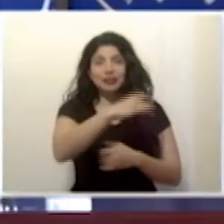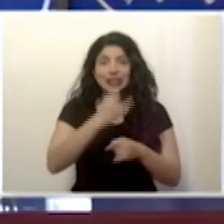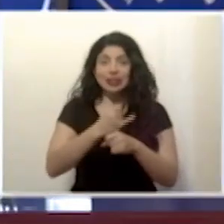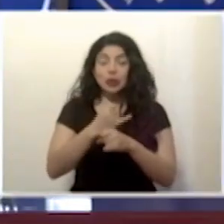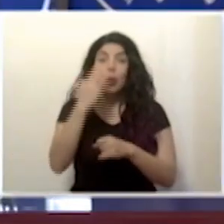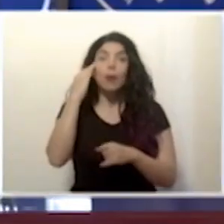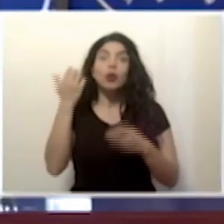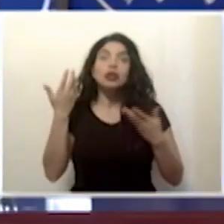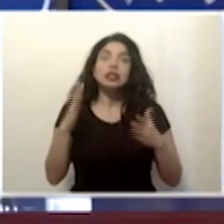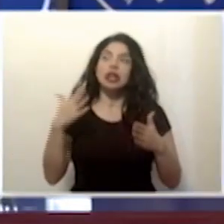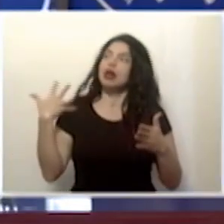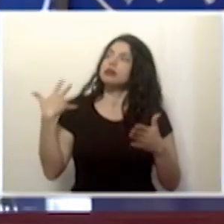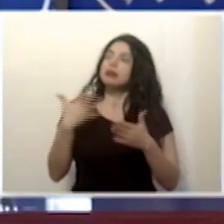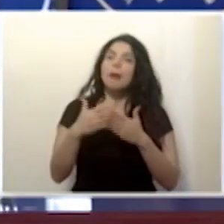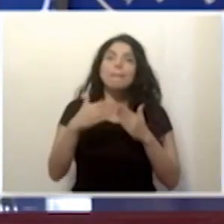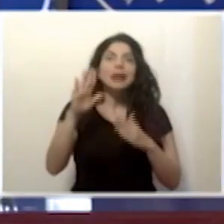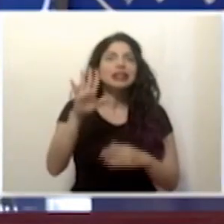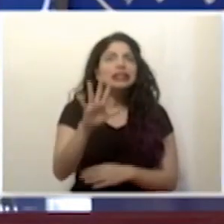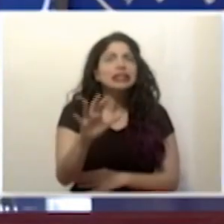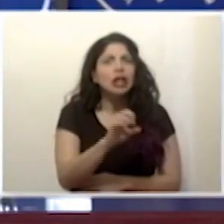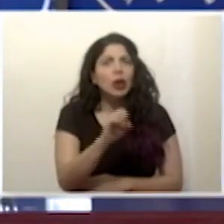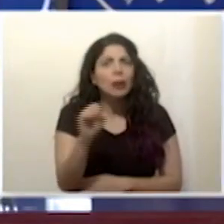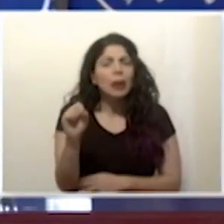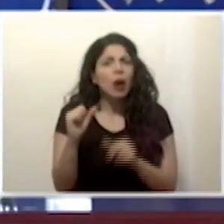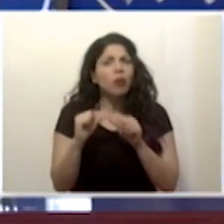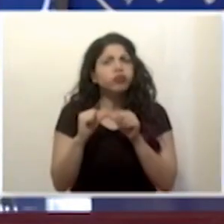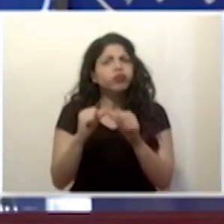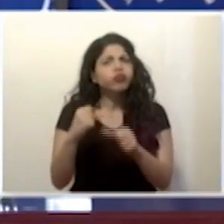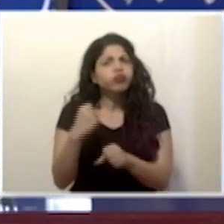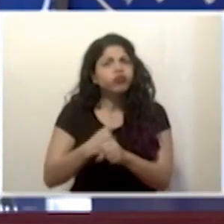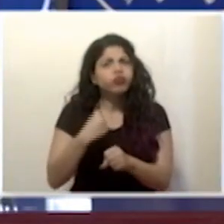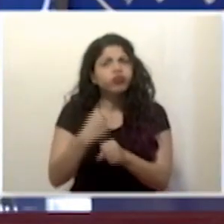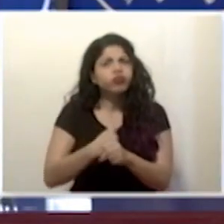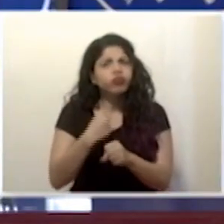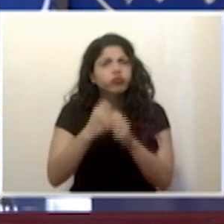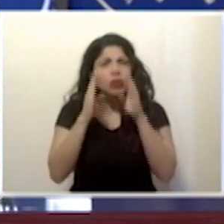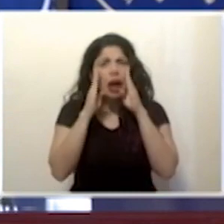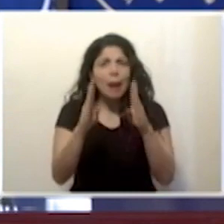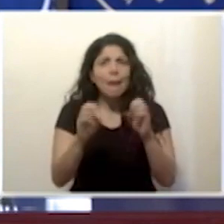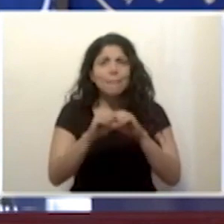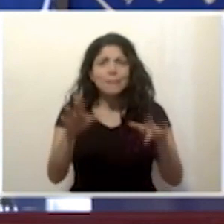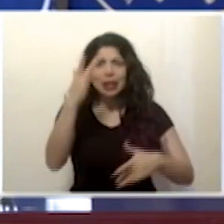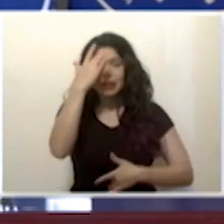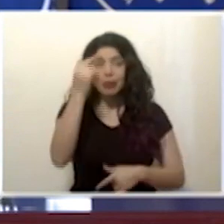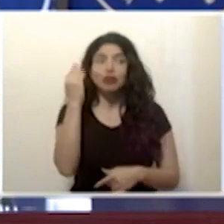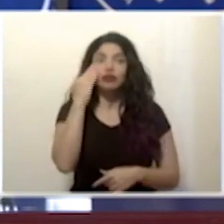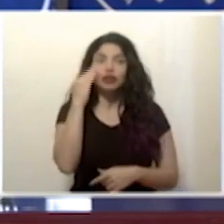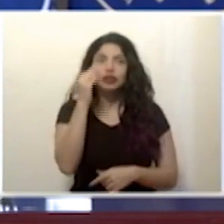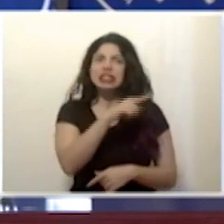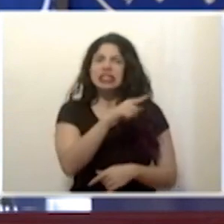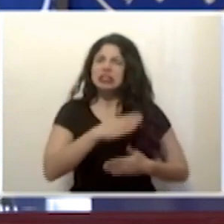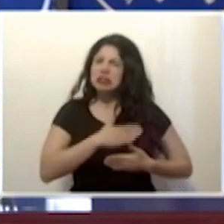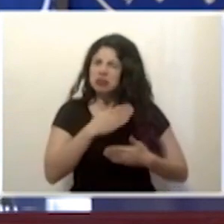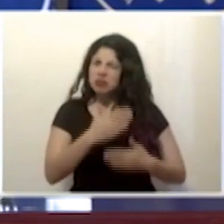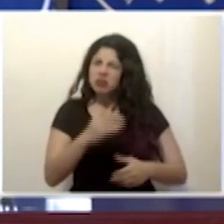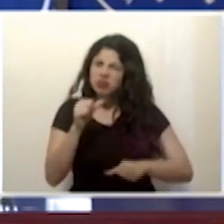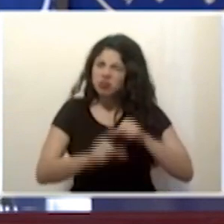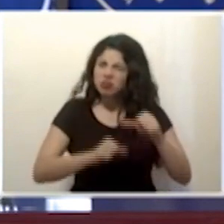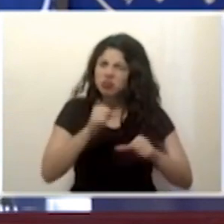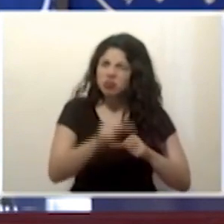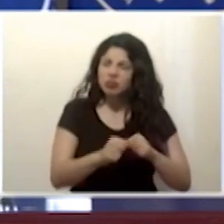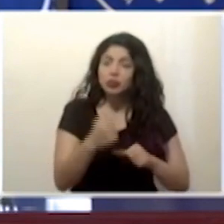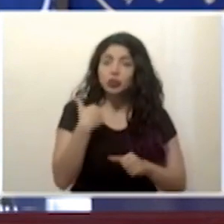Ya tenemos poco más de 5 meses trabajando en esta pandemia y sé que lo están dando todo. Sé que